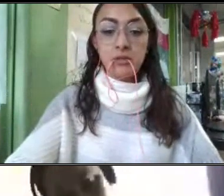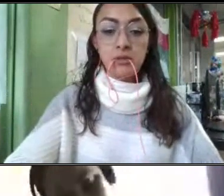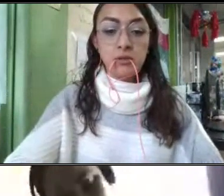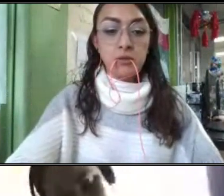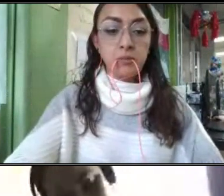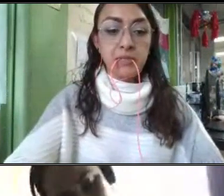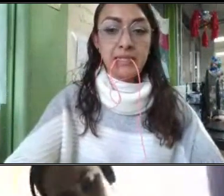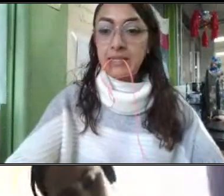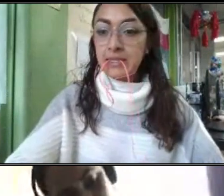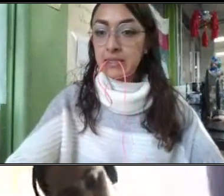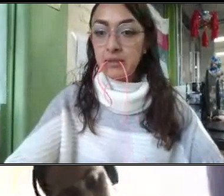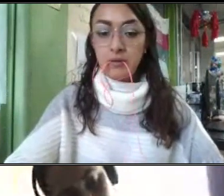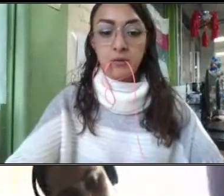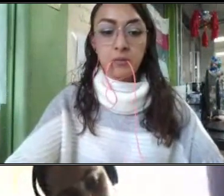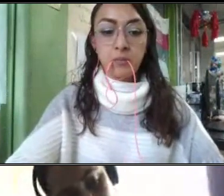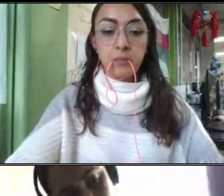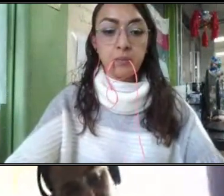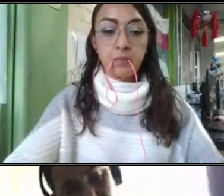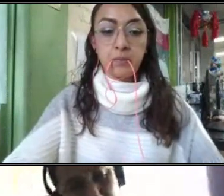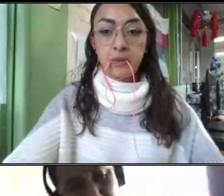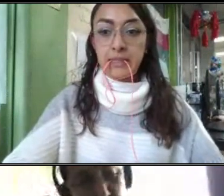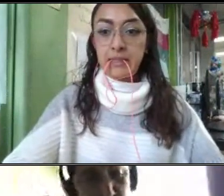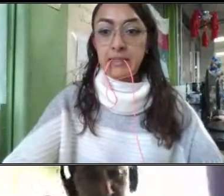Esos son los componentes